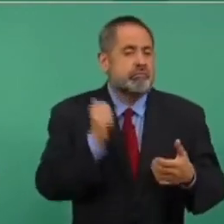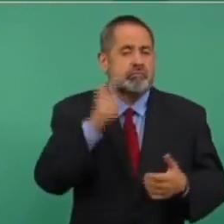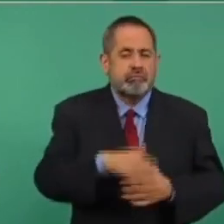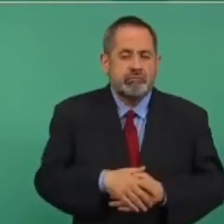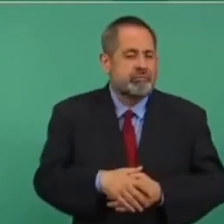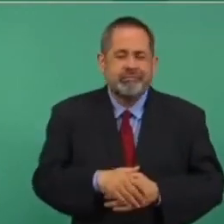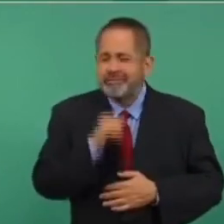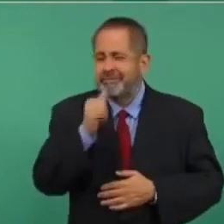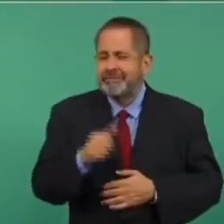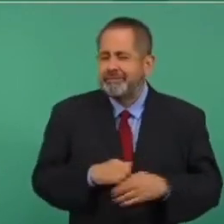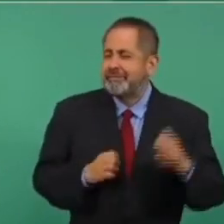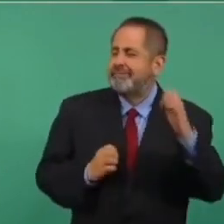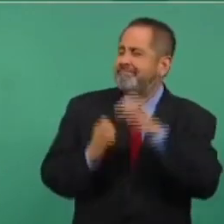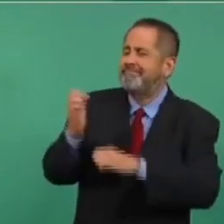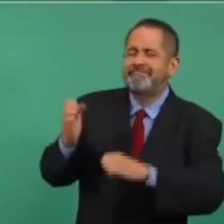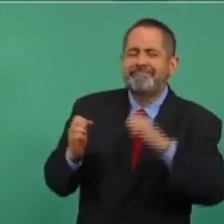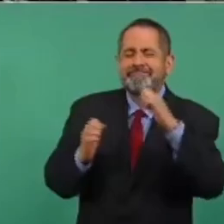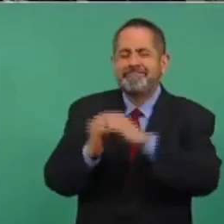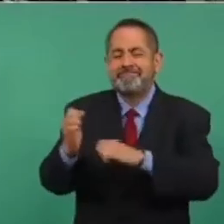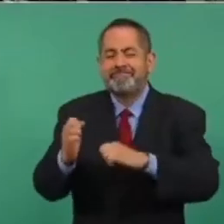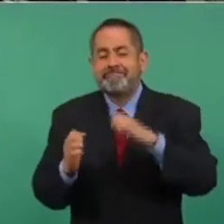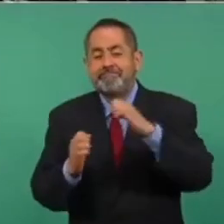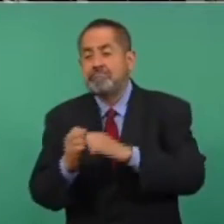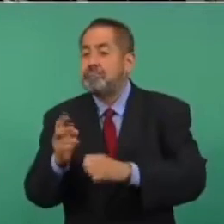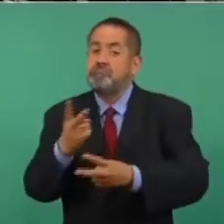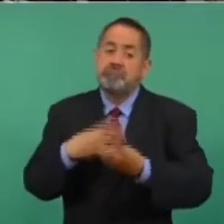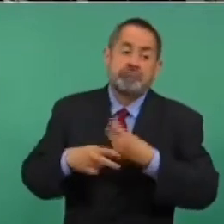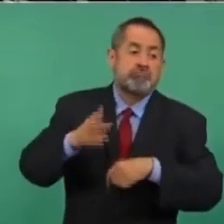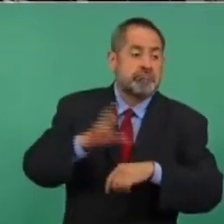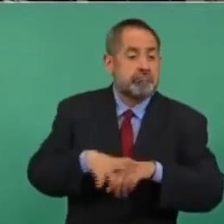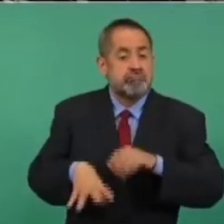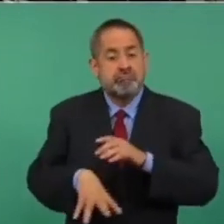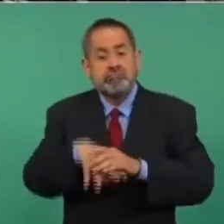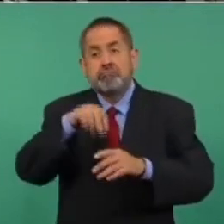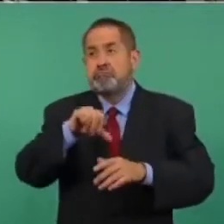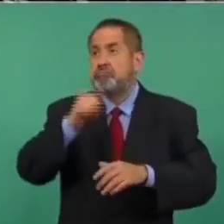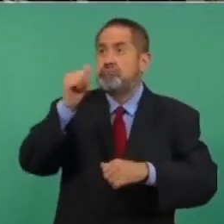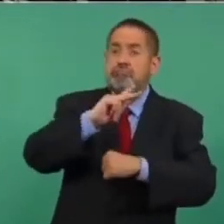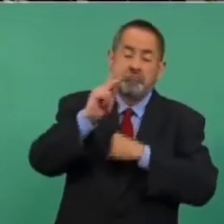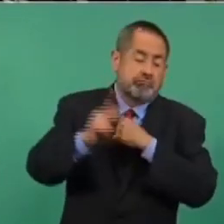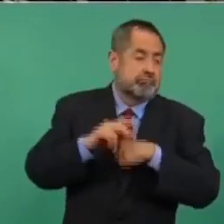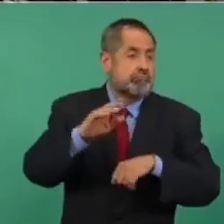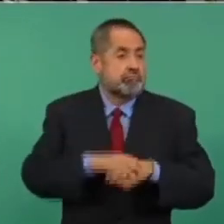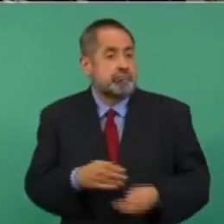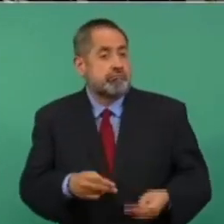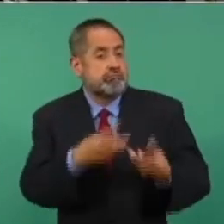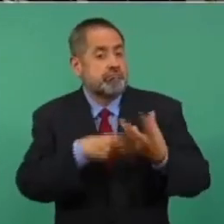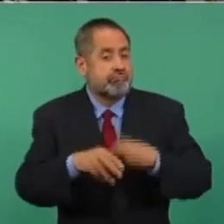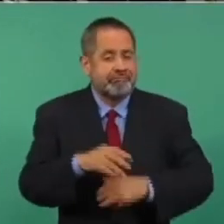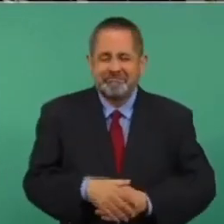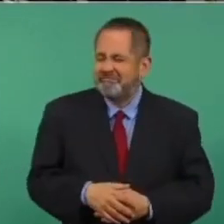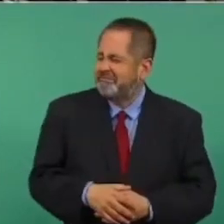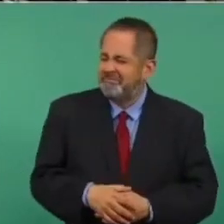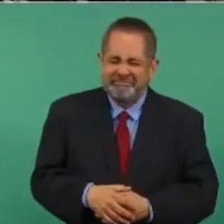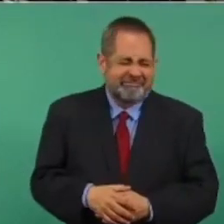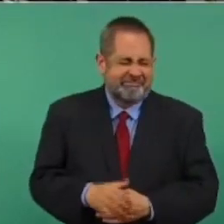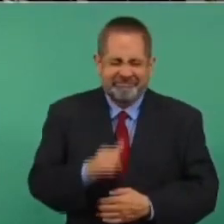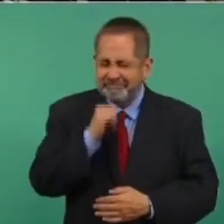Engañaron de que iba a haber más producción petrolera, que iba a llegar la inversión extranjera. ¿Saben cuánto hemos